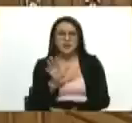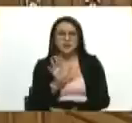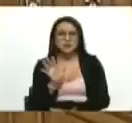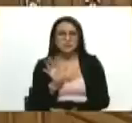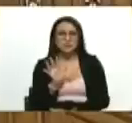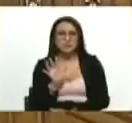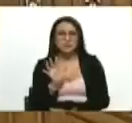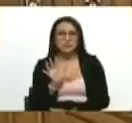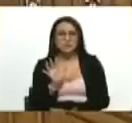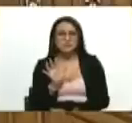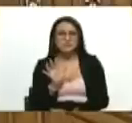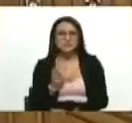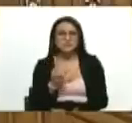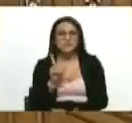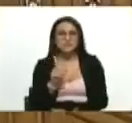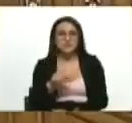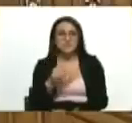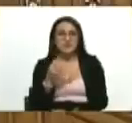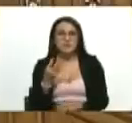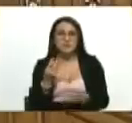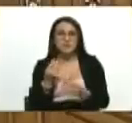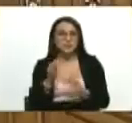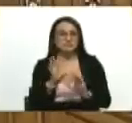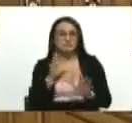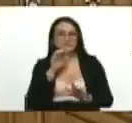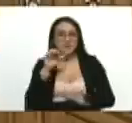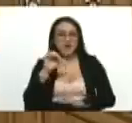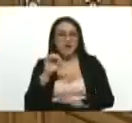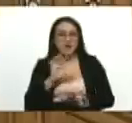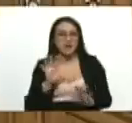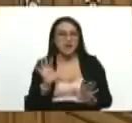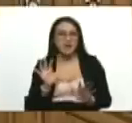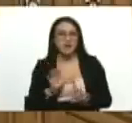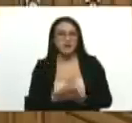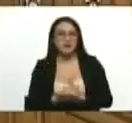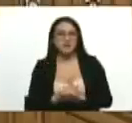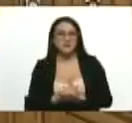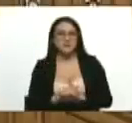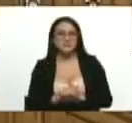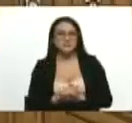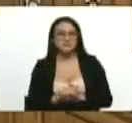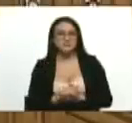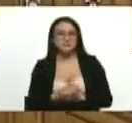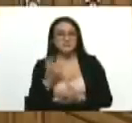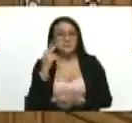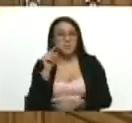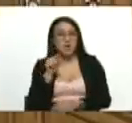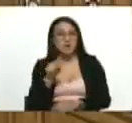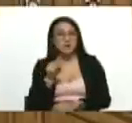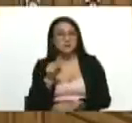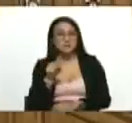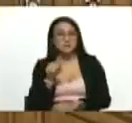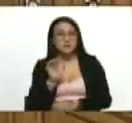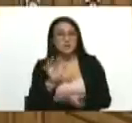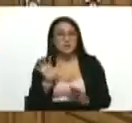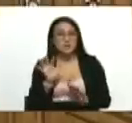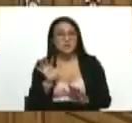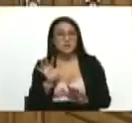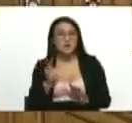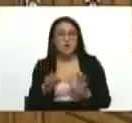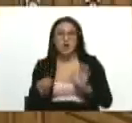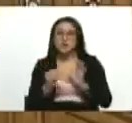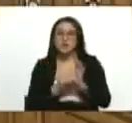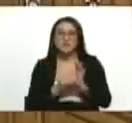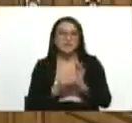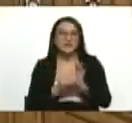conspiradores, sino que son además demasiado mañosos, demasiado pillos. Por eso, por las malas, no